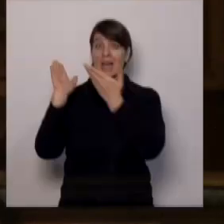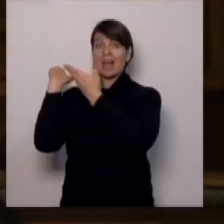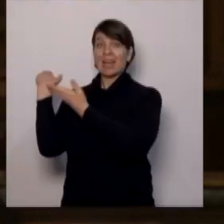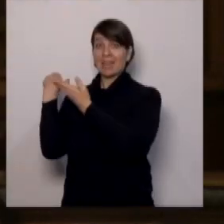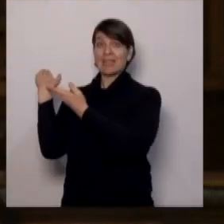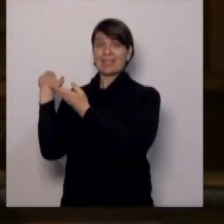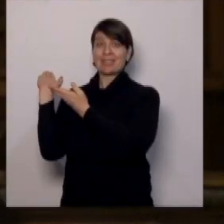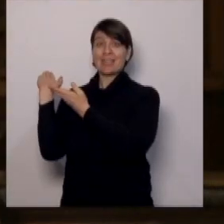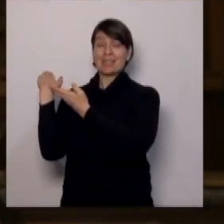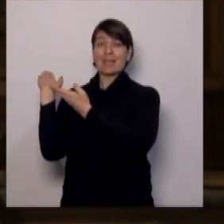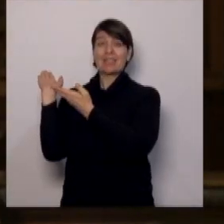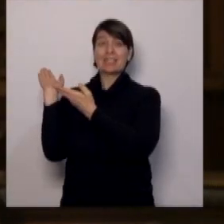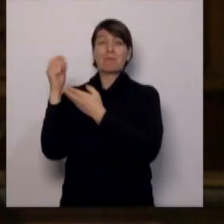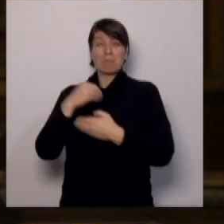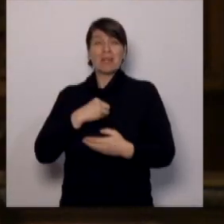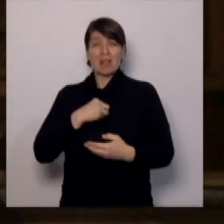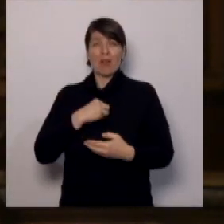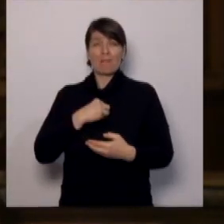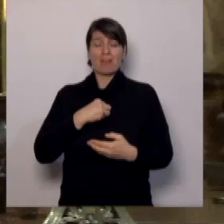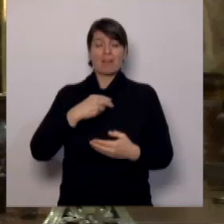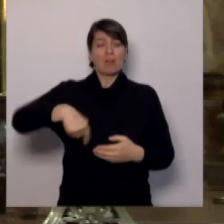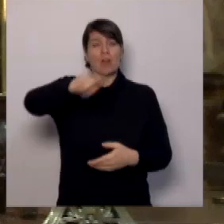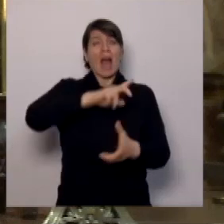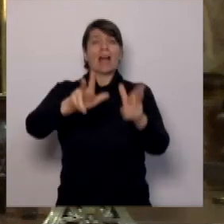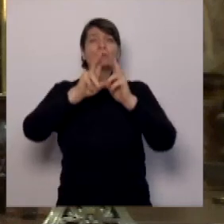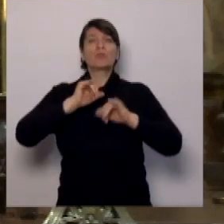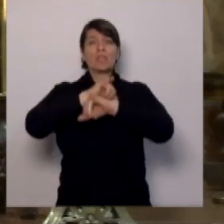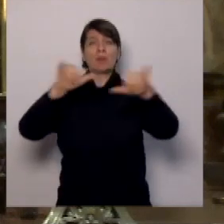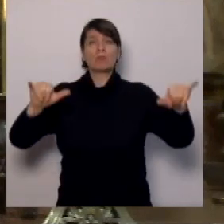Este es el misterio de la fe.